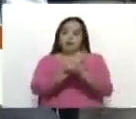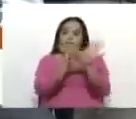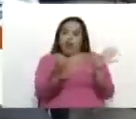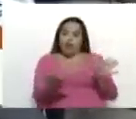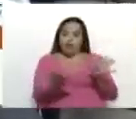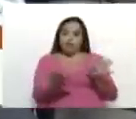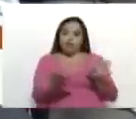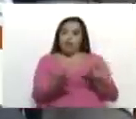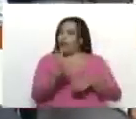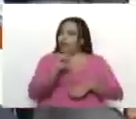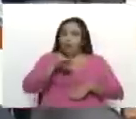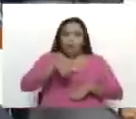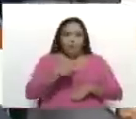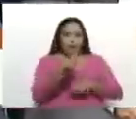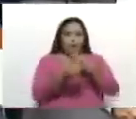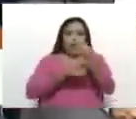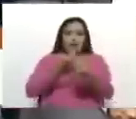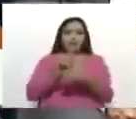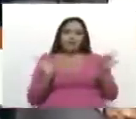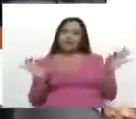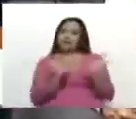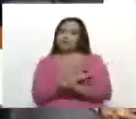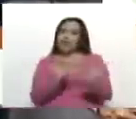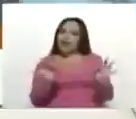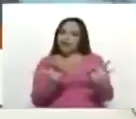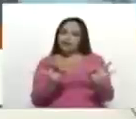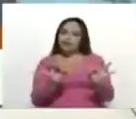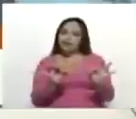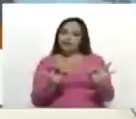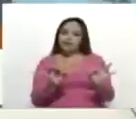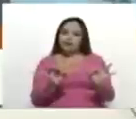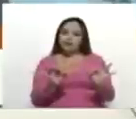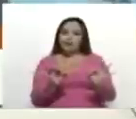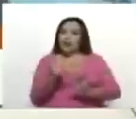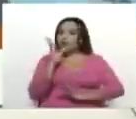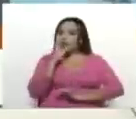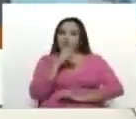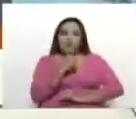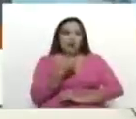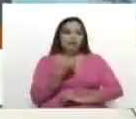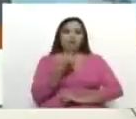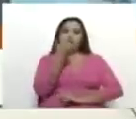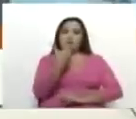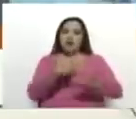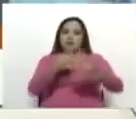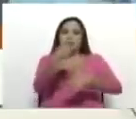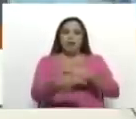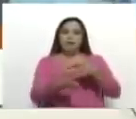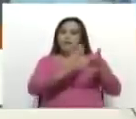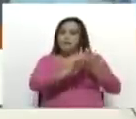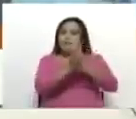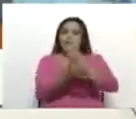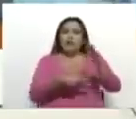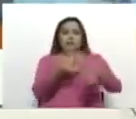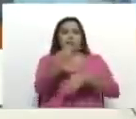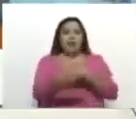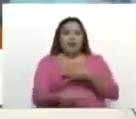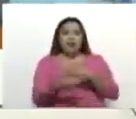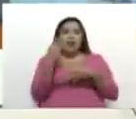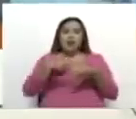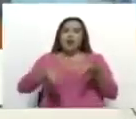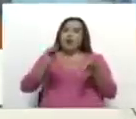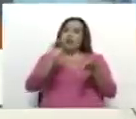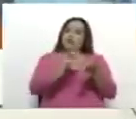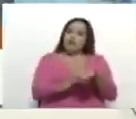no le resultó no le funcionó fracasaron estrepitosamente y ahora